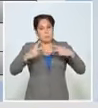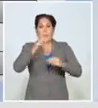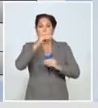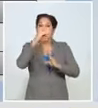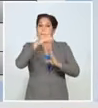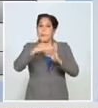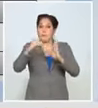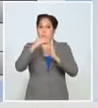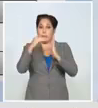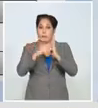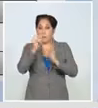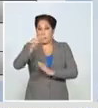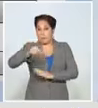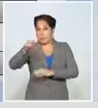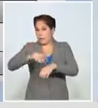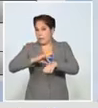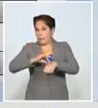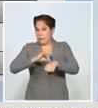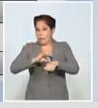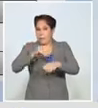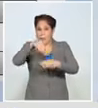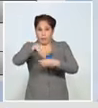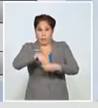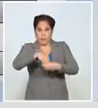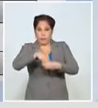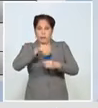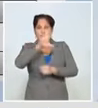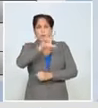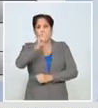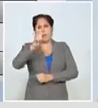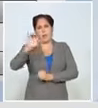500.000 de casos infectados,